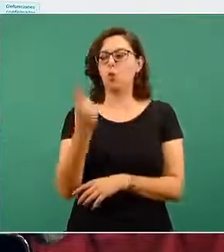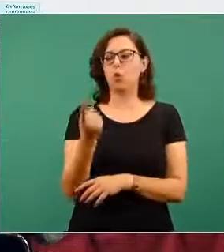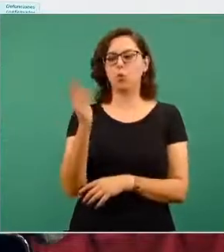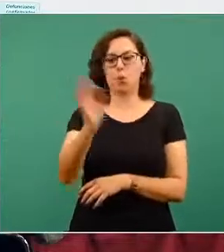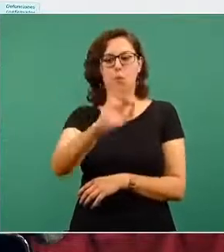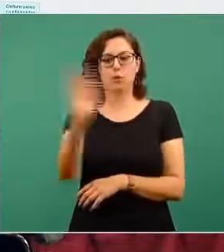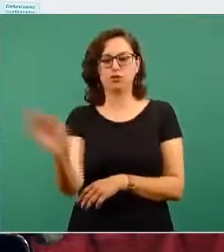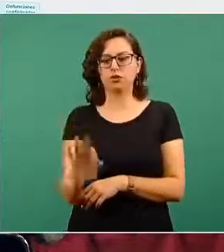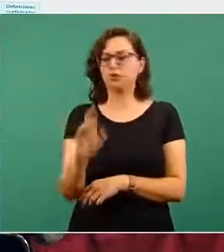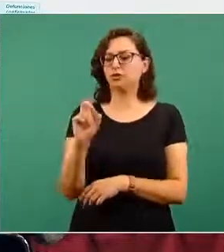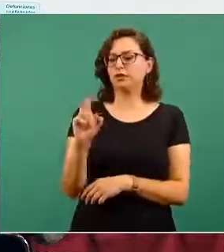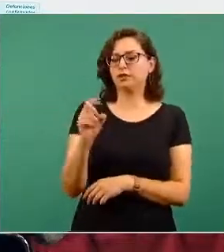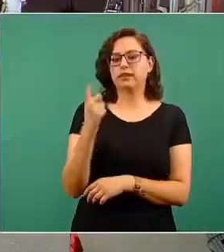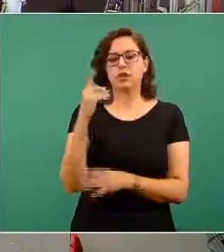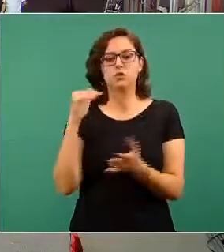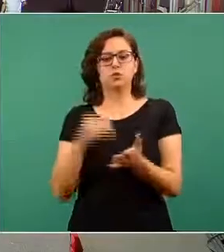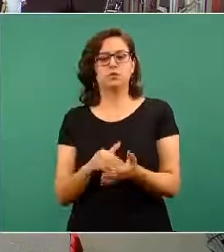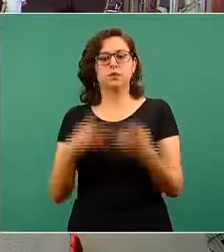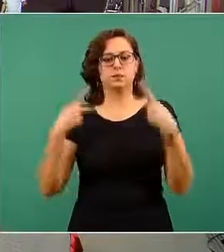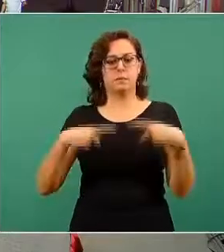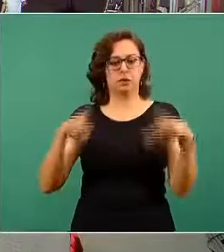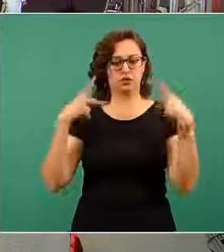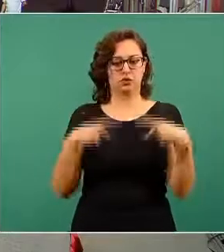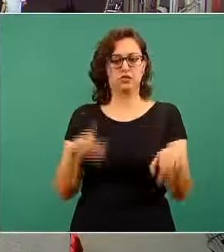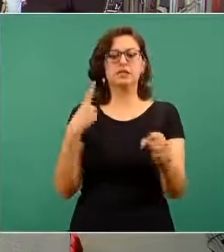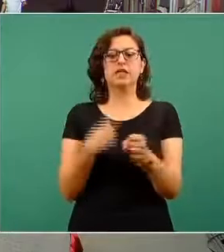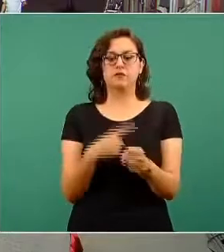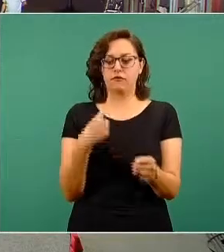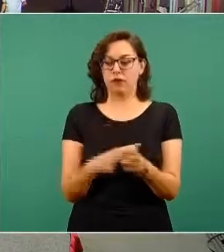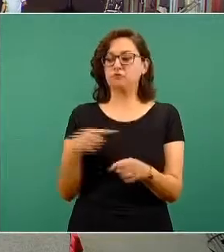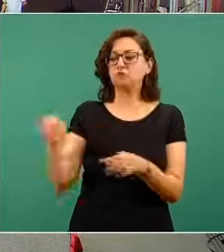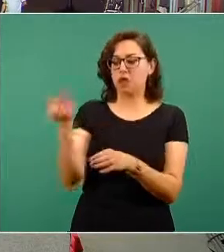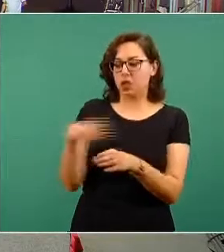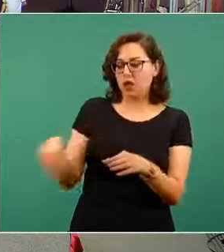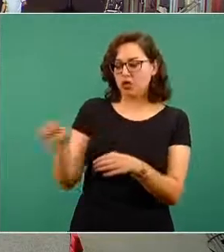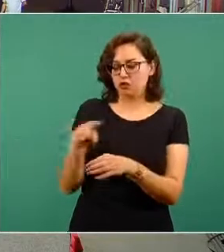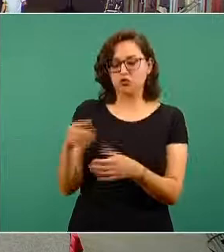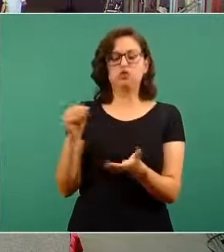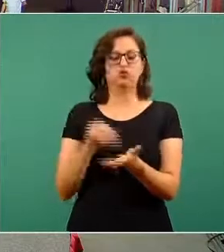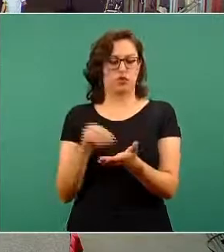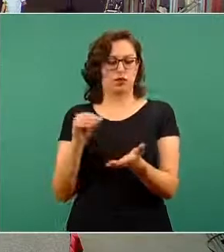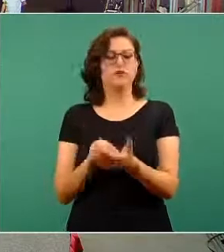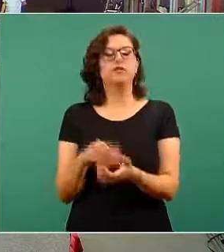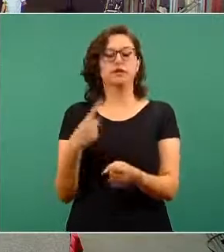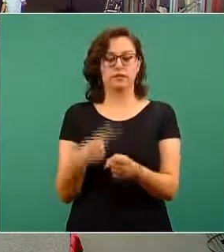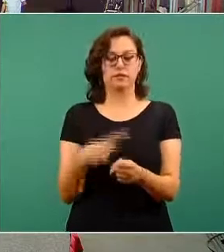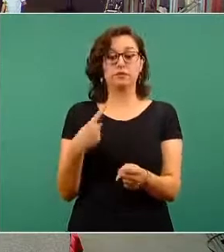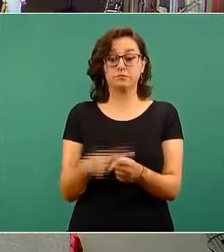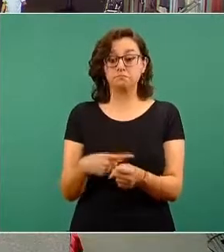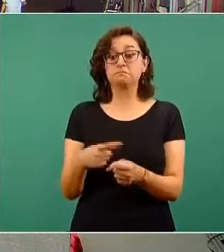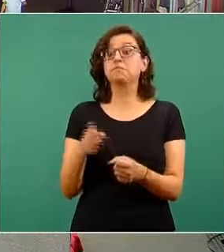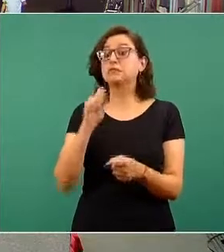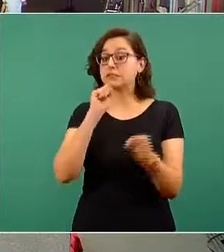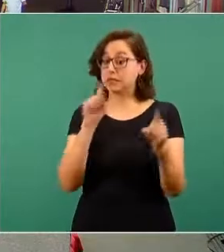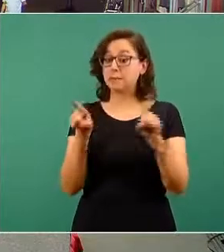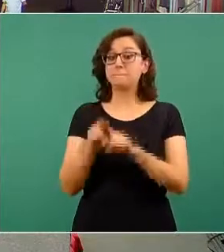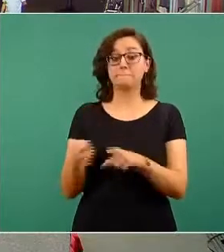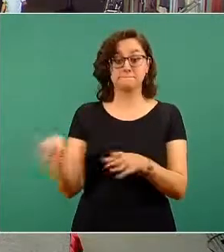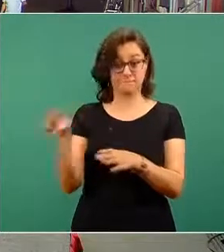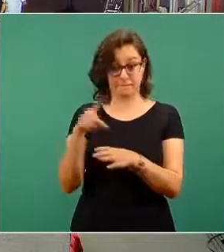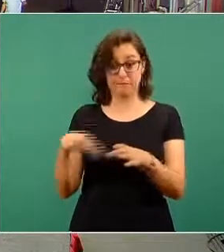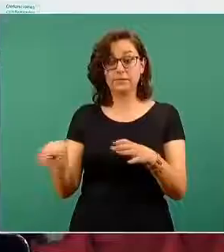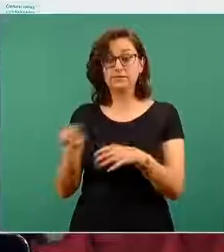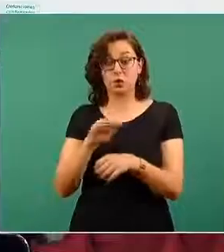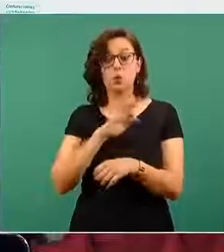activa de la enfermedad y por lo tanto desde donde podríamos todavía obviamente no solo mantener la actividad epidémica, sino en un